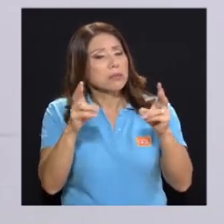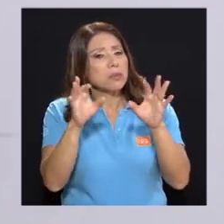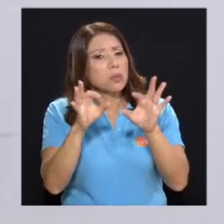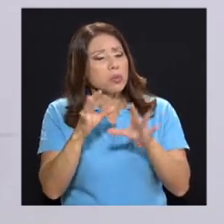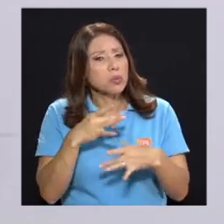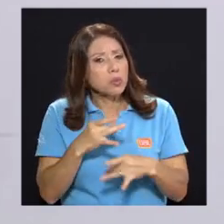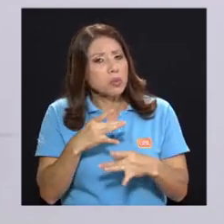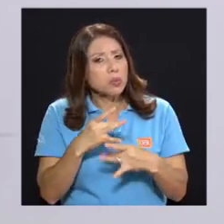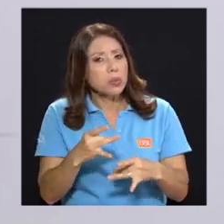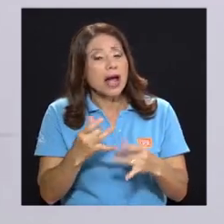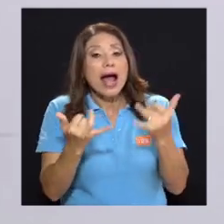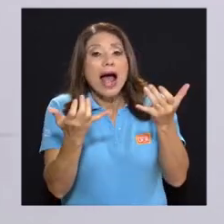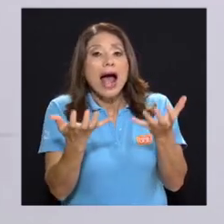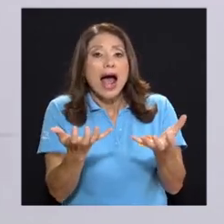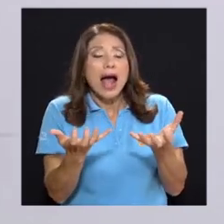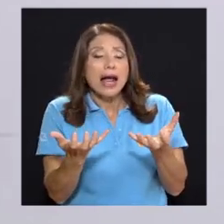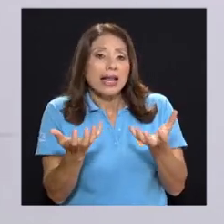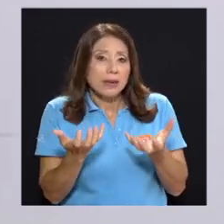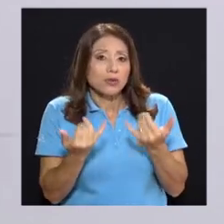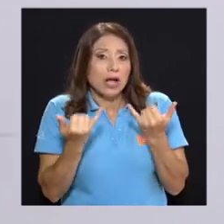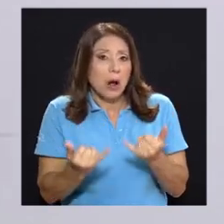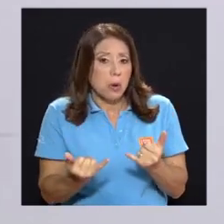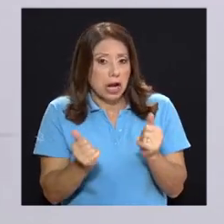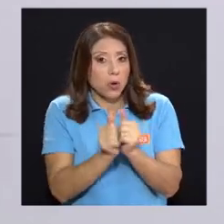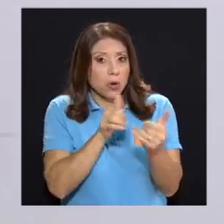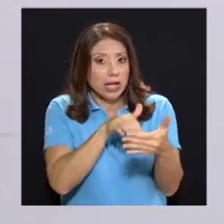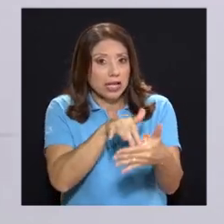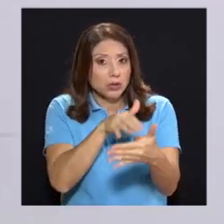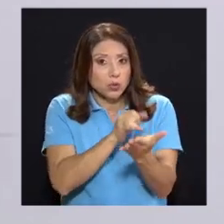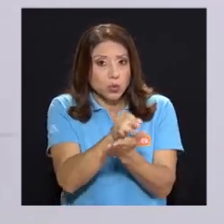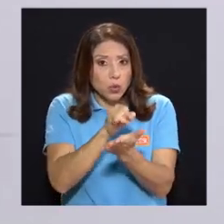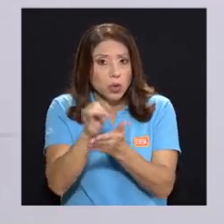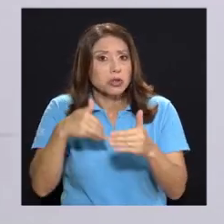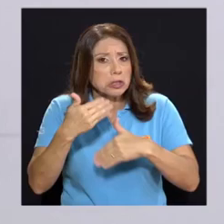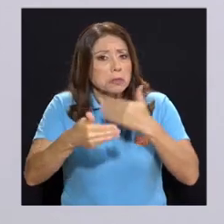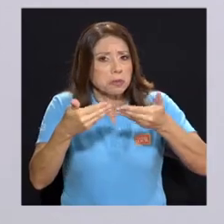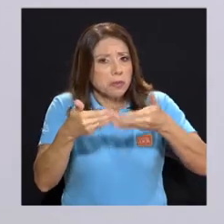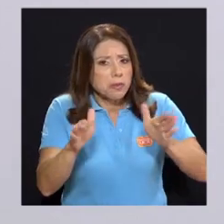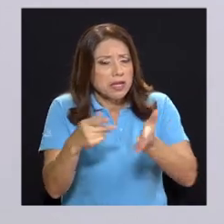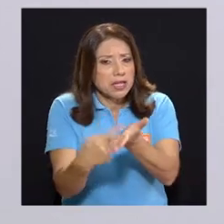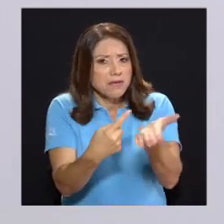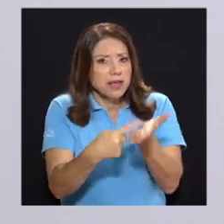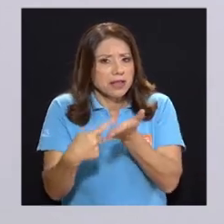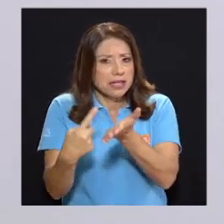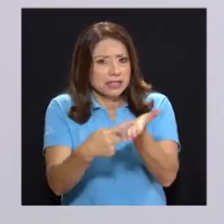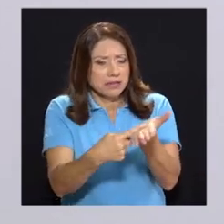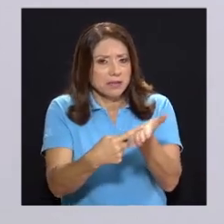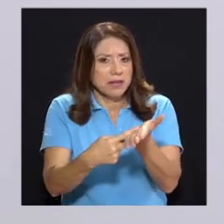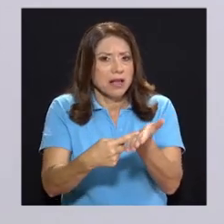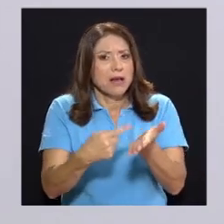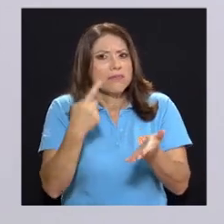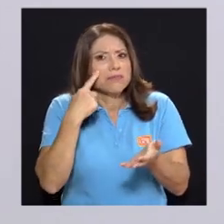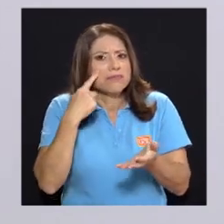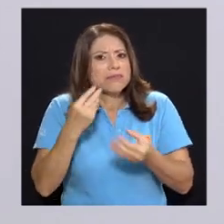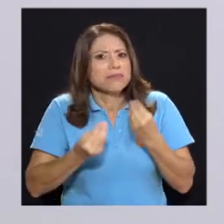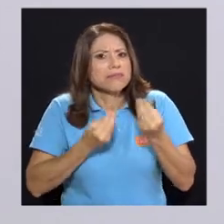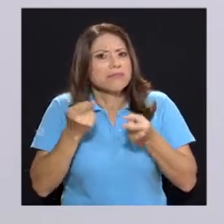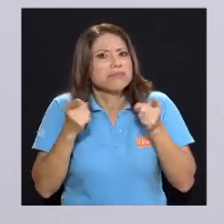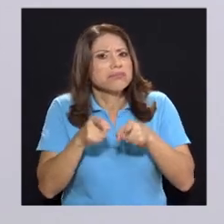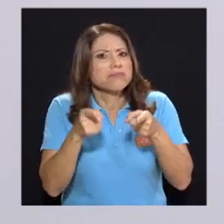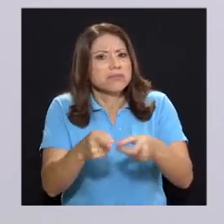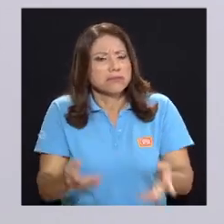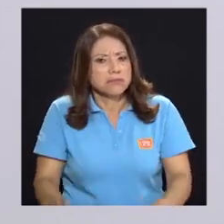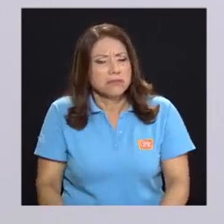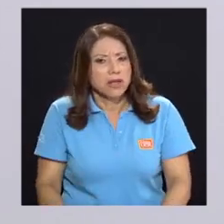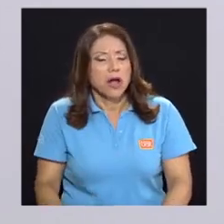quisiéramos es ahora abrir una serie de debates a partir de los estudios que pues vamos a comentar que hicimos y para ver qué nos pasó porque si